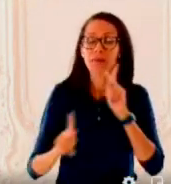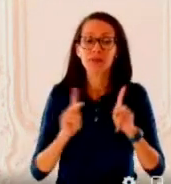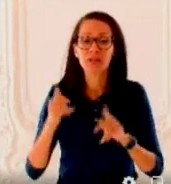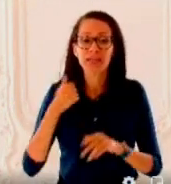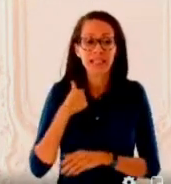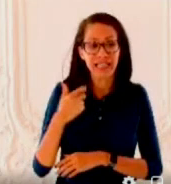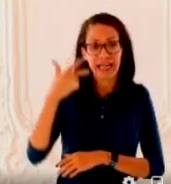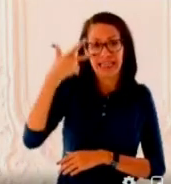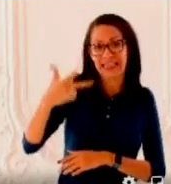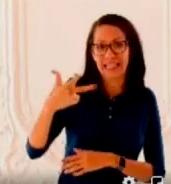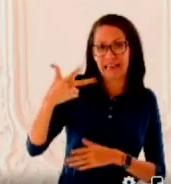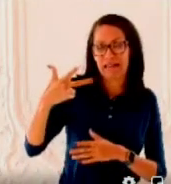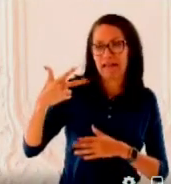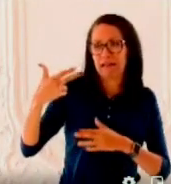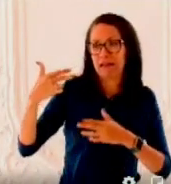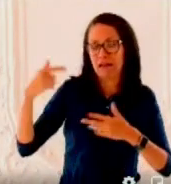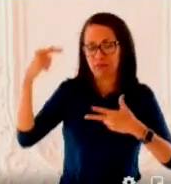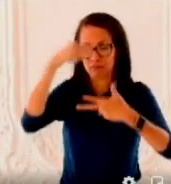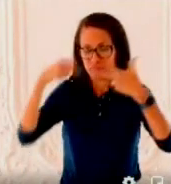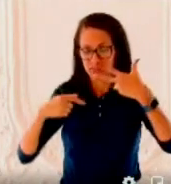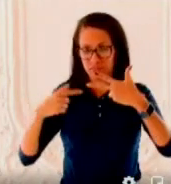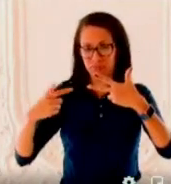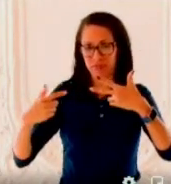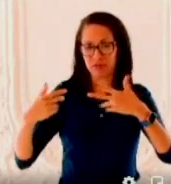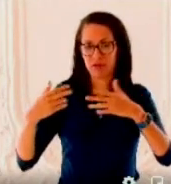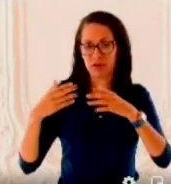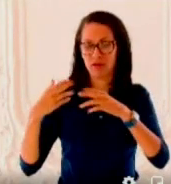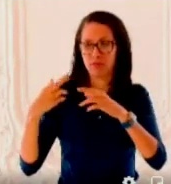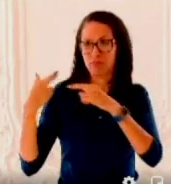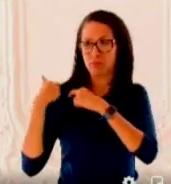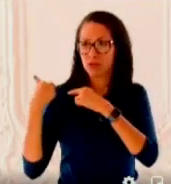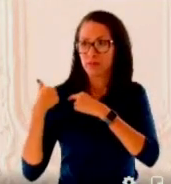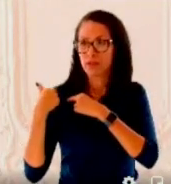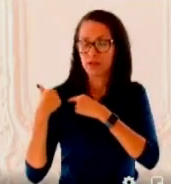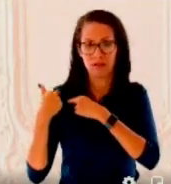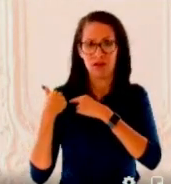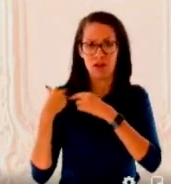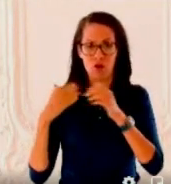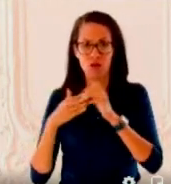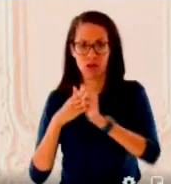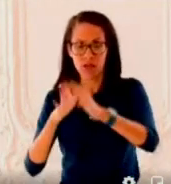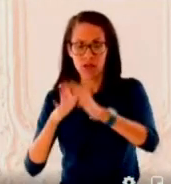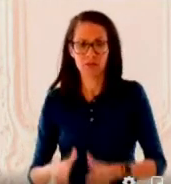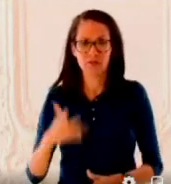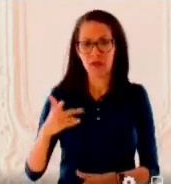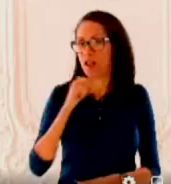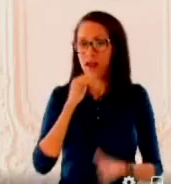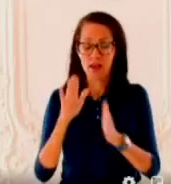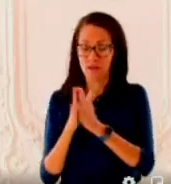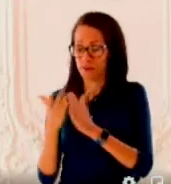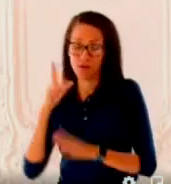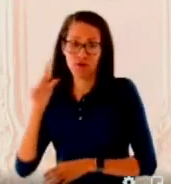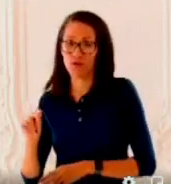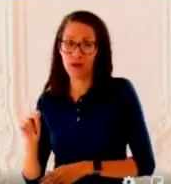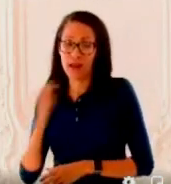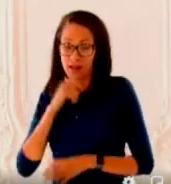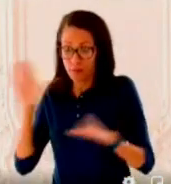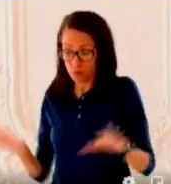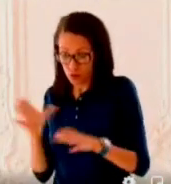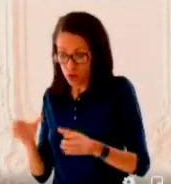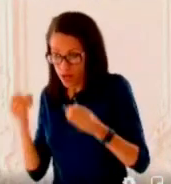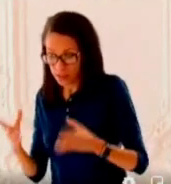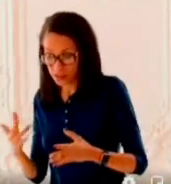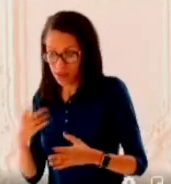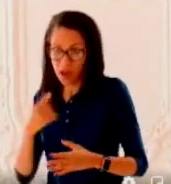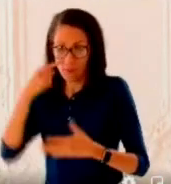tres cargos, en mi libro gerencial, eso no va. El que mucho abarca, poco aprieta.